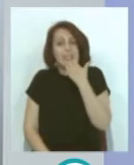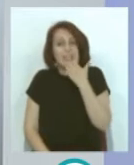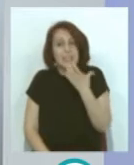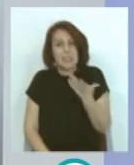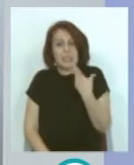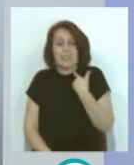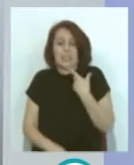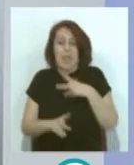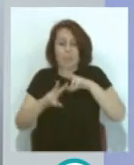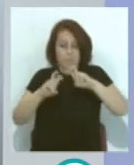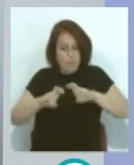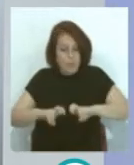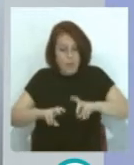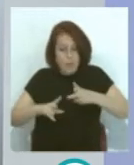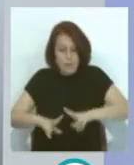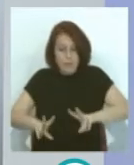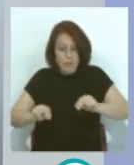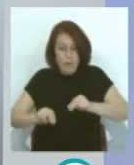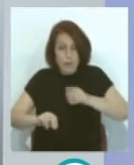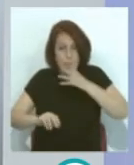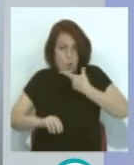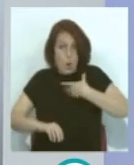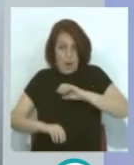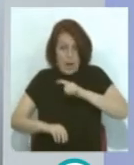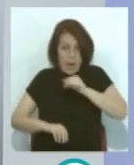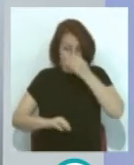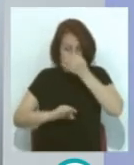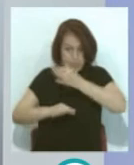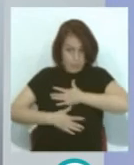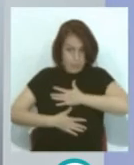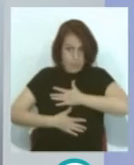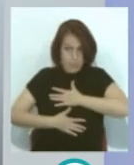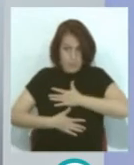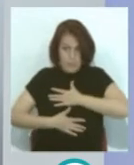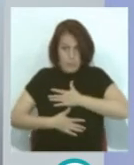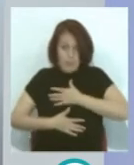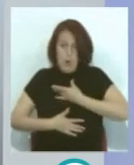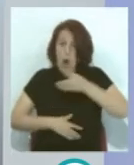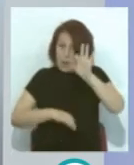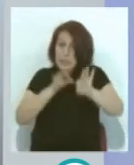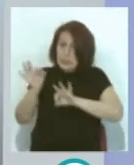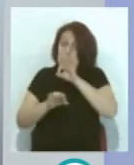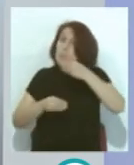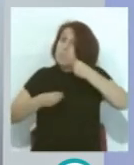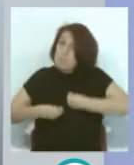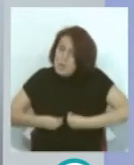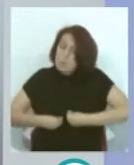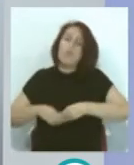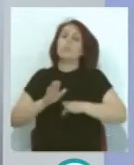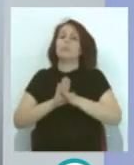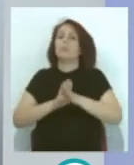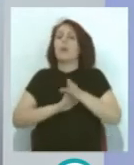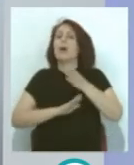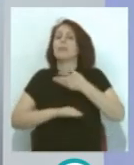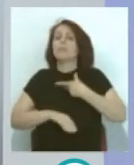de la concurrencia de esta acusación que creen injusta frente a su futbolista Juan Cala, este mismo organismo deberá seguir el mismo criterio y deberá